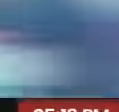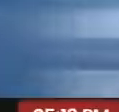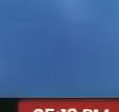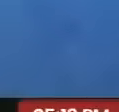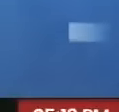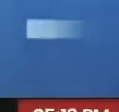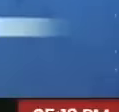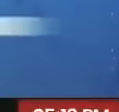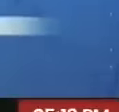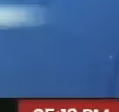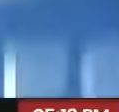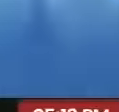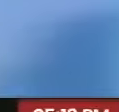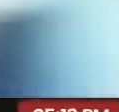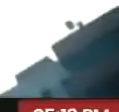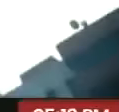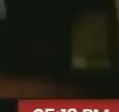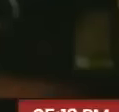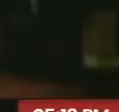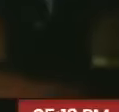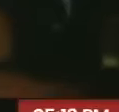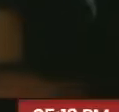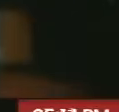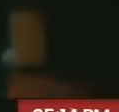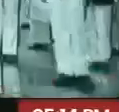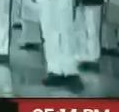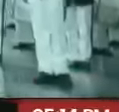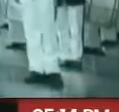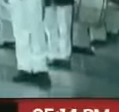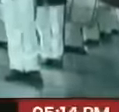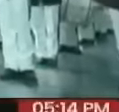perdí. Miércoles.